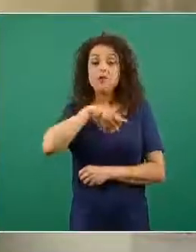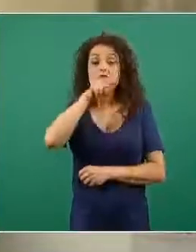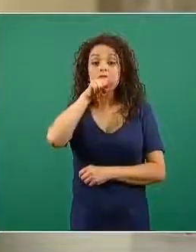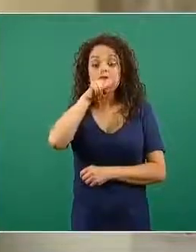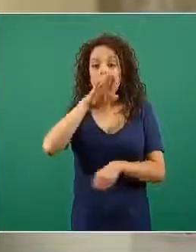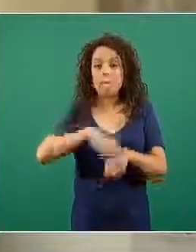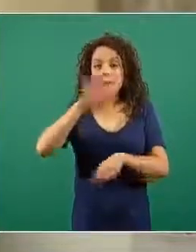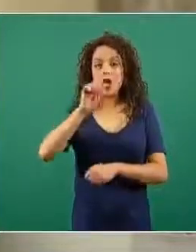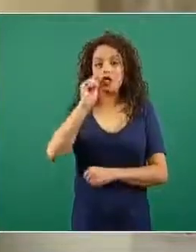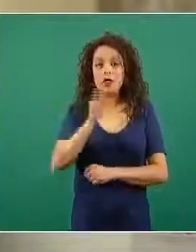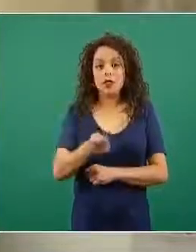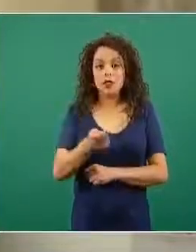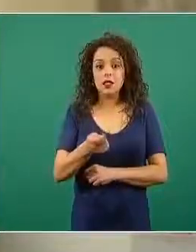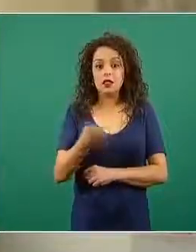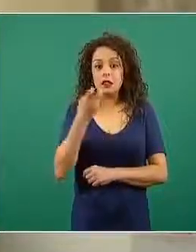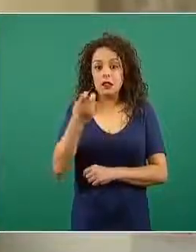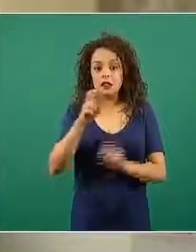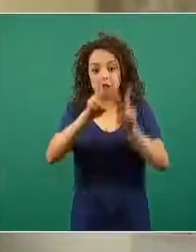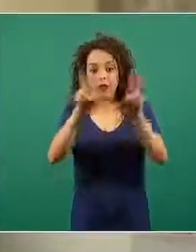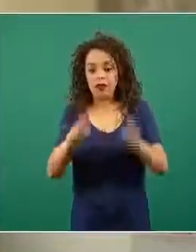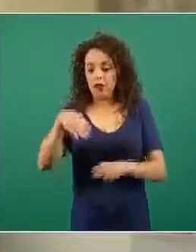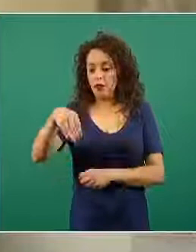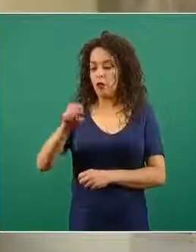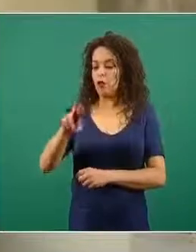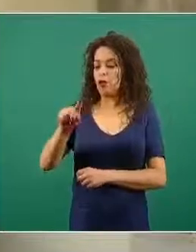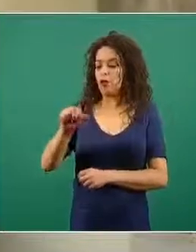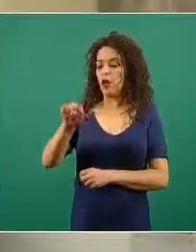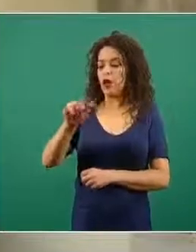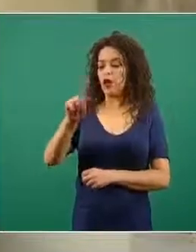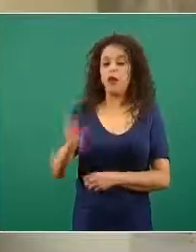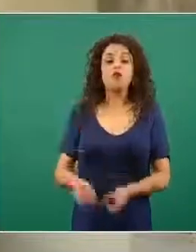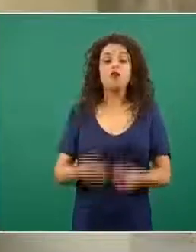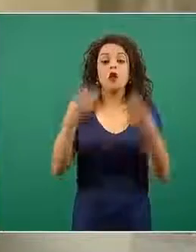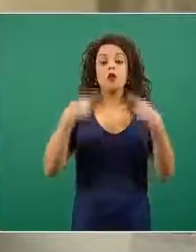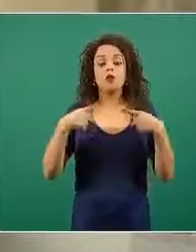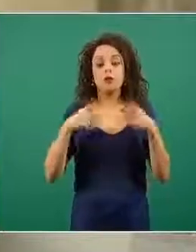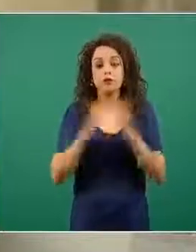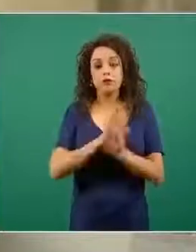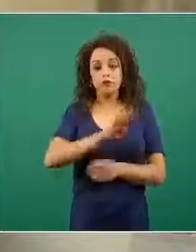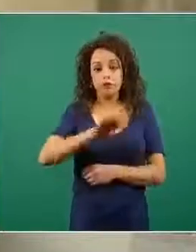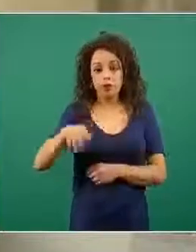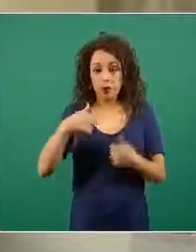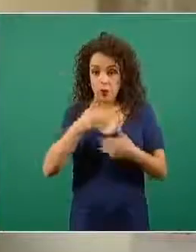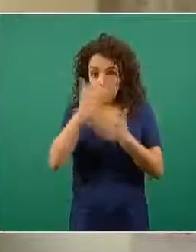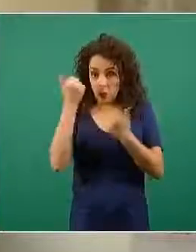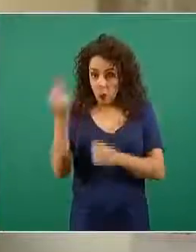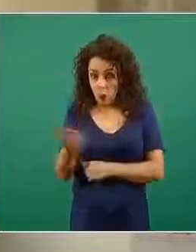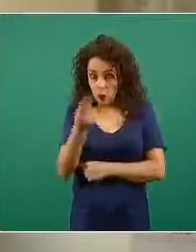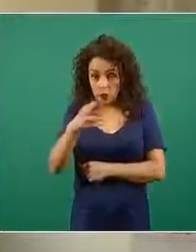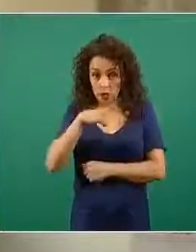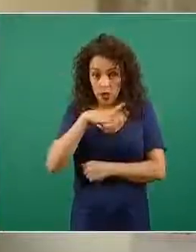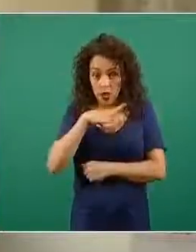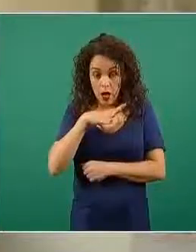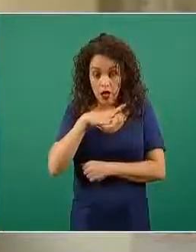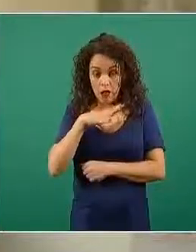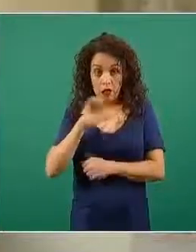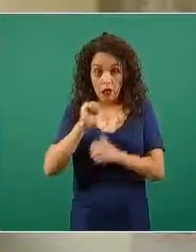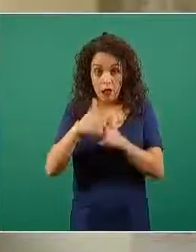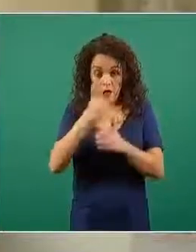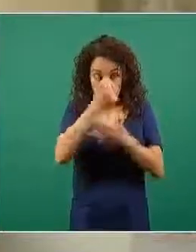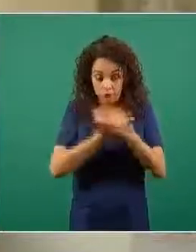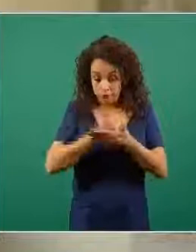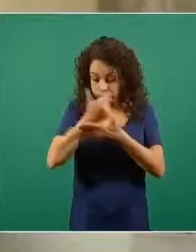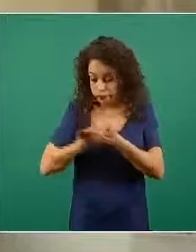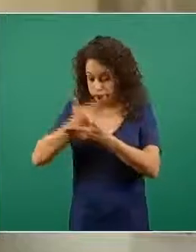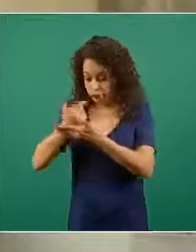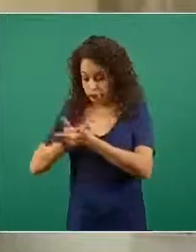desgraciadamente pues es este tema de la mortalidad. ¿Cuántos decesos tendríamos? No sé si tengan si podamos tener algún conteo de